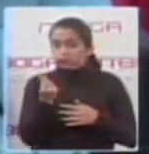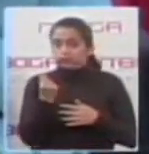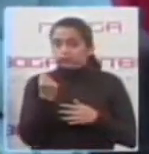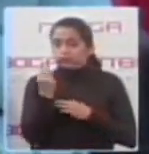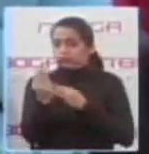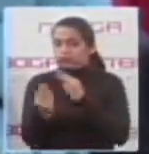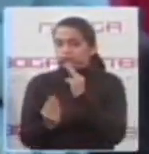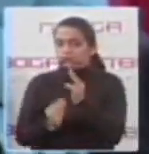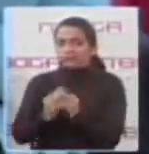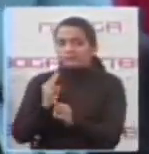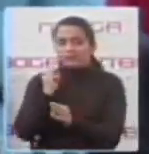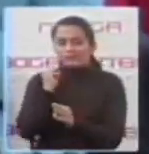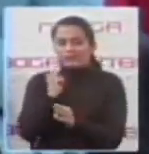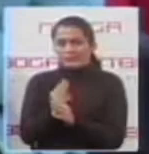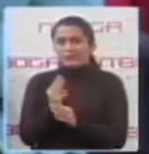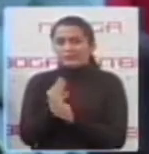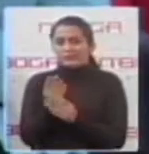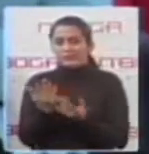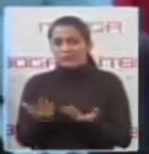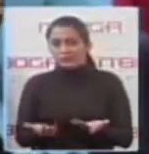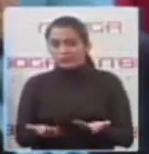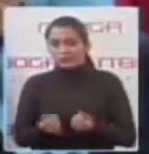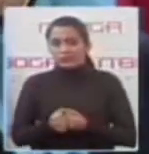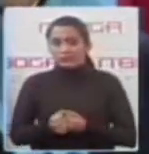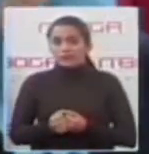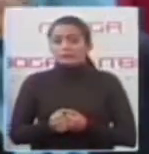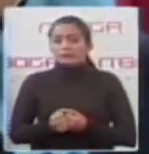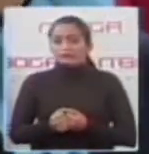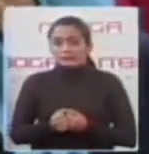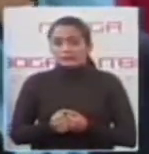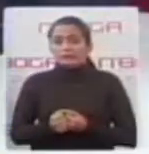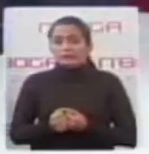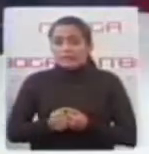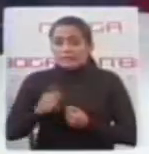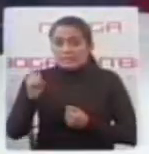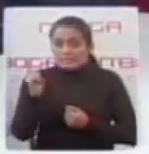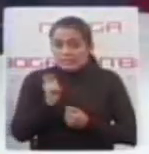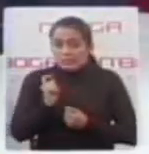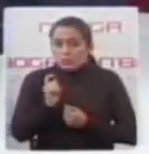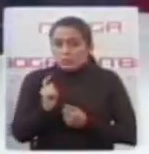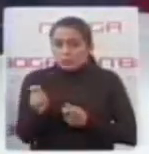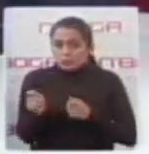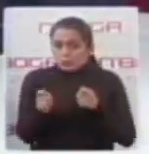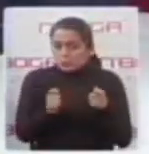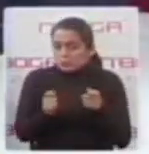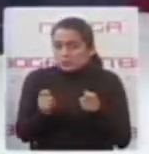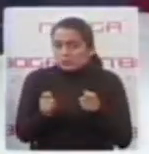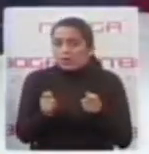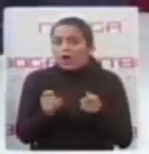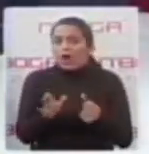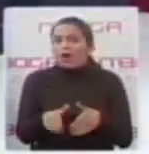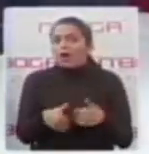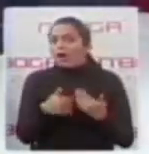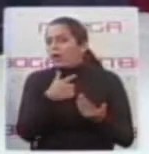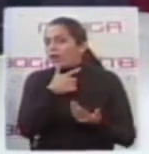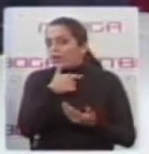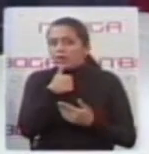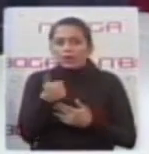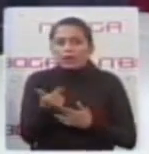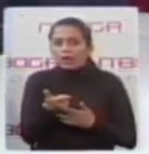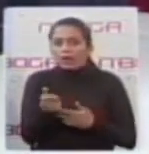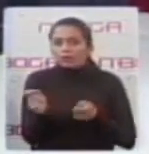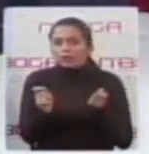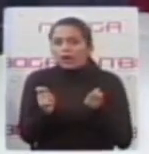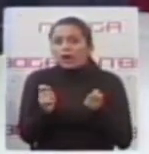nivel mundial, que, como lo dijimos, tiene que ser gestionado por personas con las capacidades